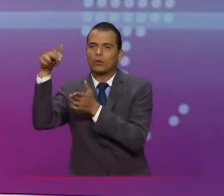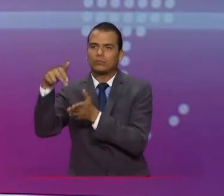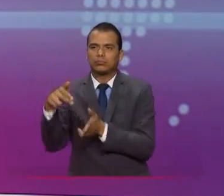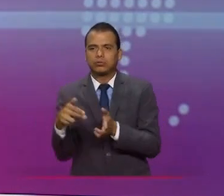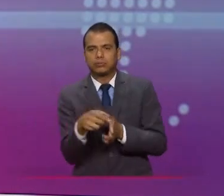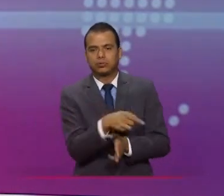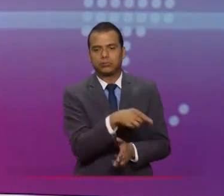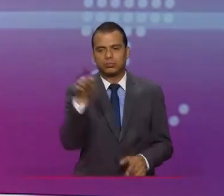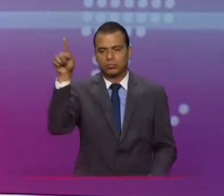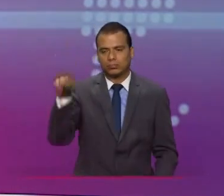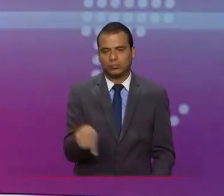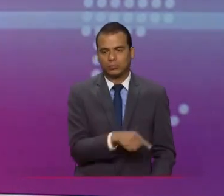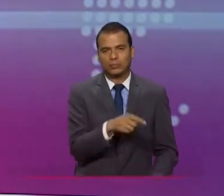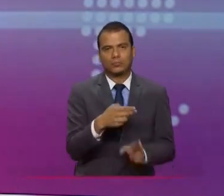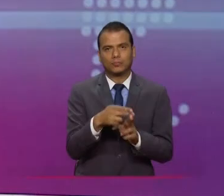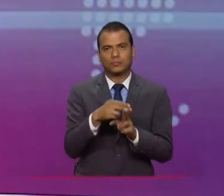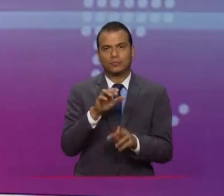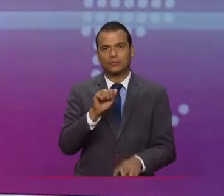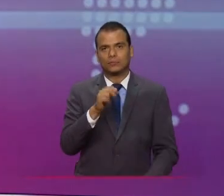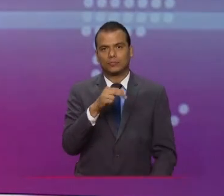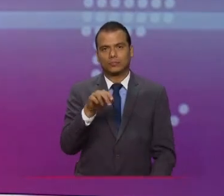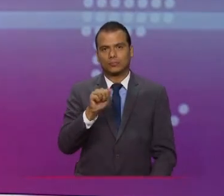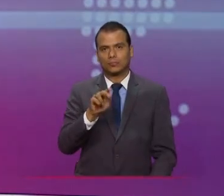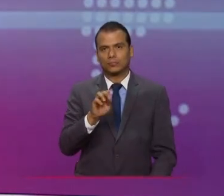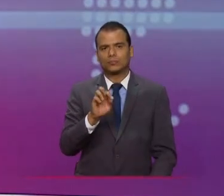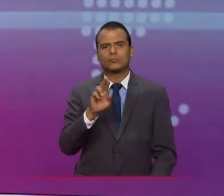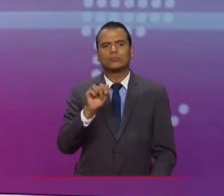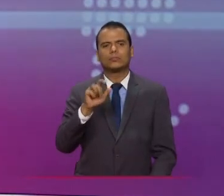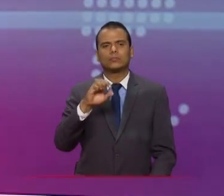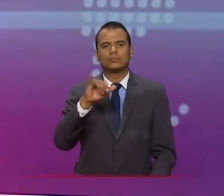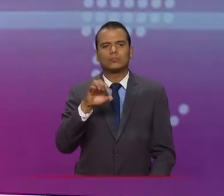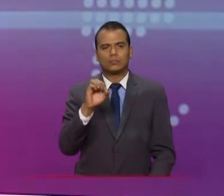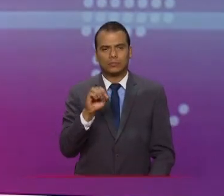sufre deterioro al ingresar a la zona urbana de la ciudad.